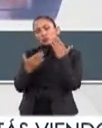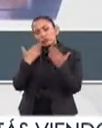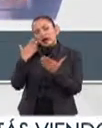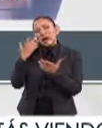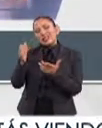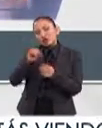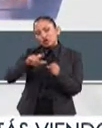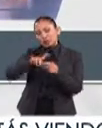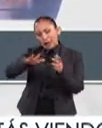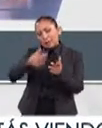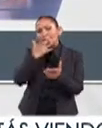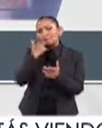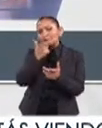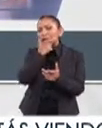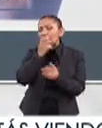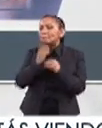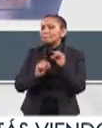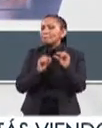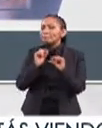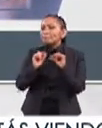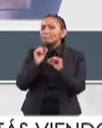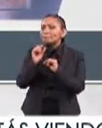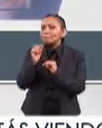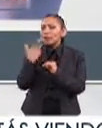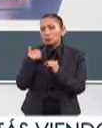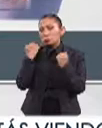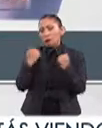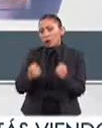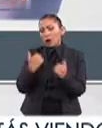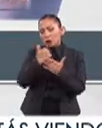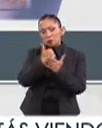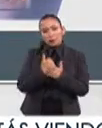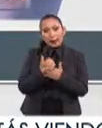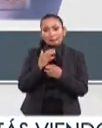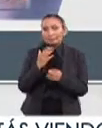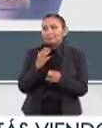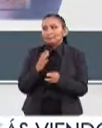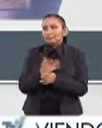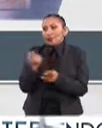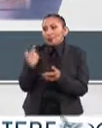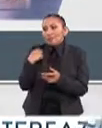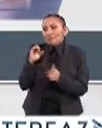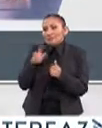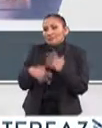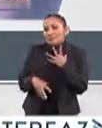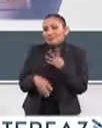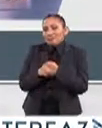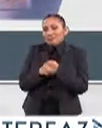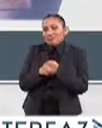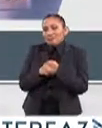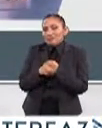y socialmente, mejoras tu inglés. Y estoy seguro que me va a ayudar porque pues es algo que